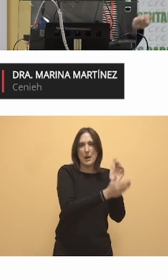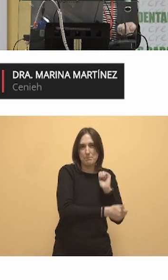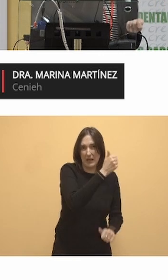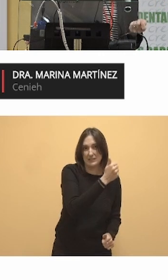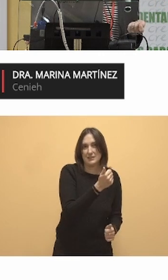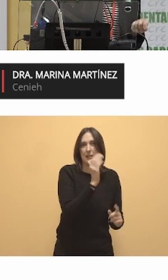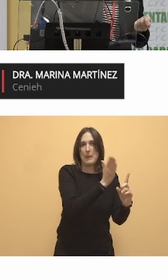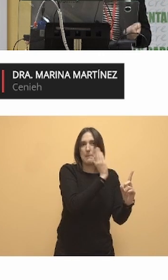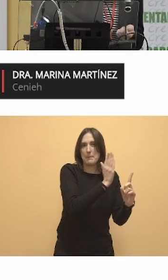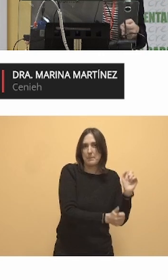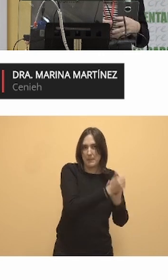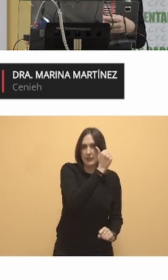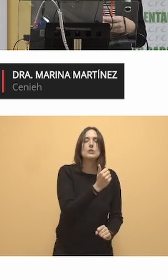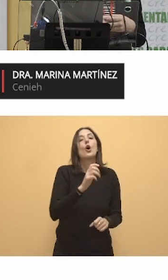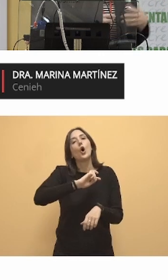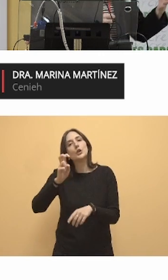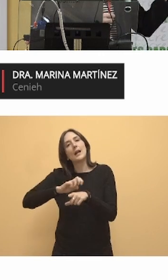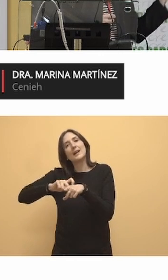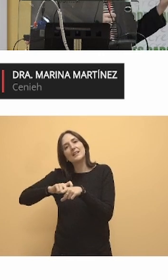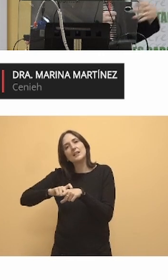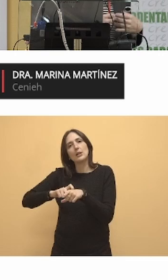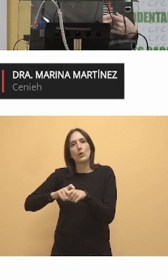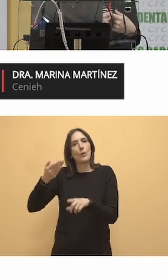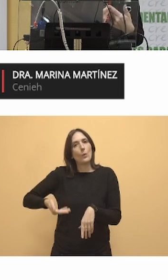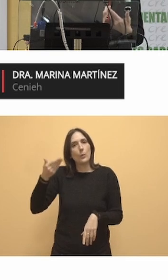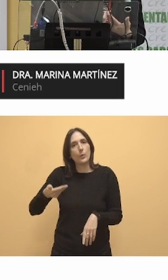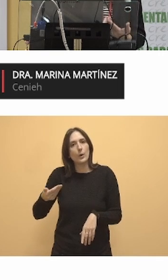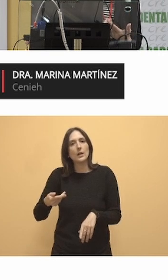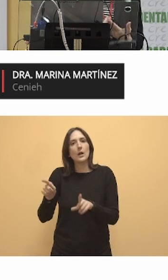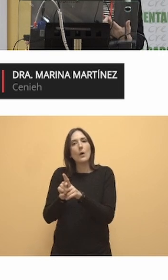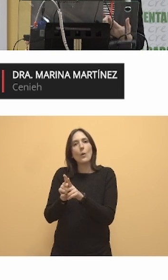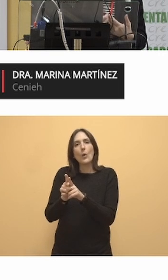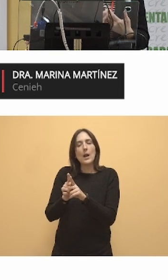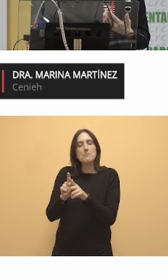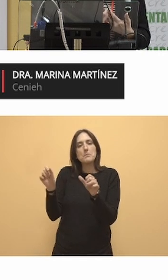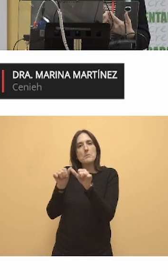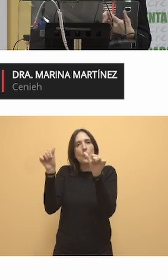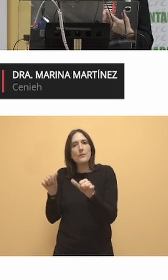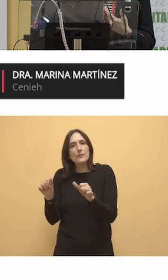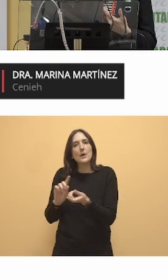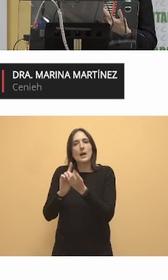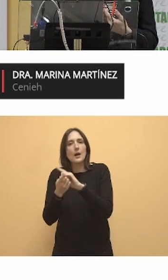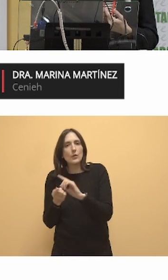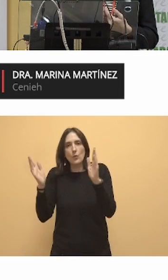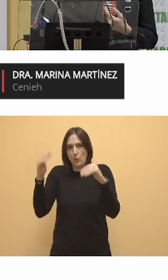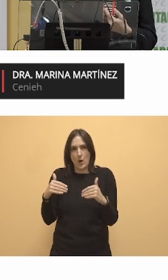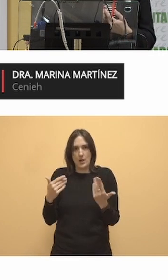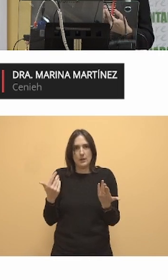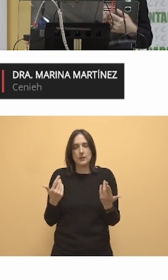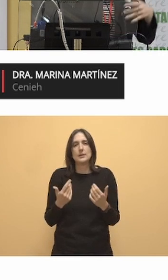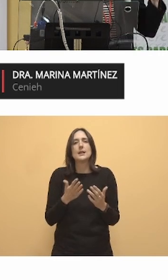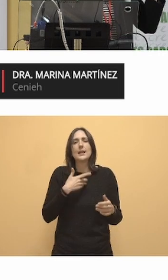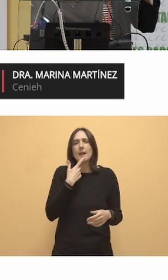otra característica no menos importante es que no existe, lo dijimos antes, remodelación ósea. ¿Y eso qué quiere decir? Bueno, pues que